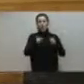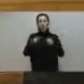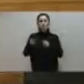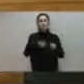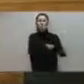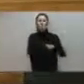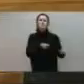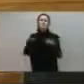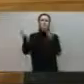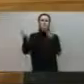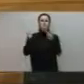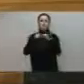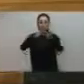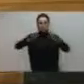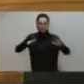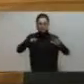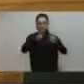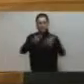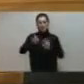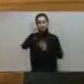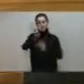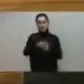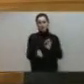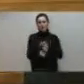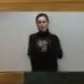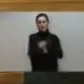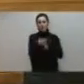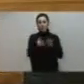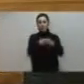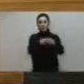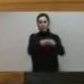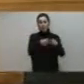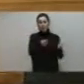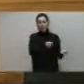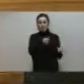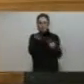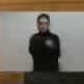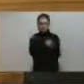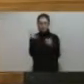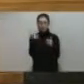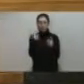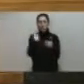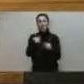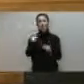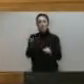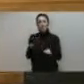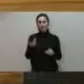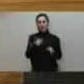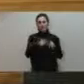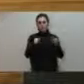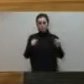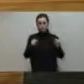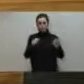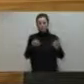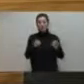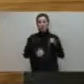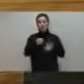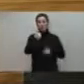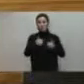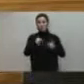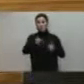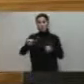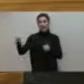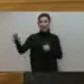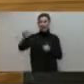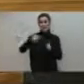exportador, de forma que más del 90% de la producción de buques tiene su destino en los armadores extranjeros. Luchan contra la competencia